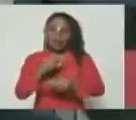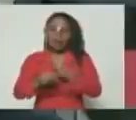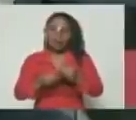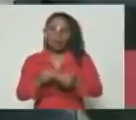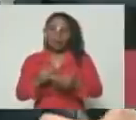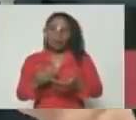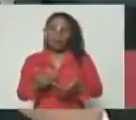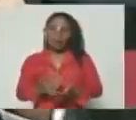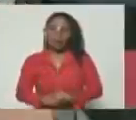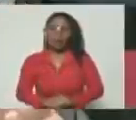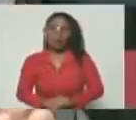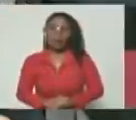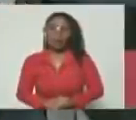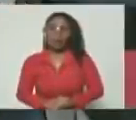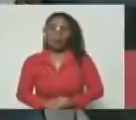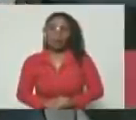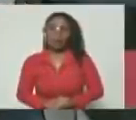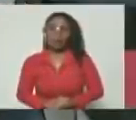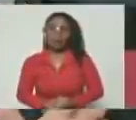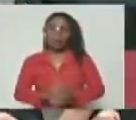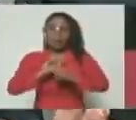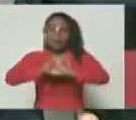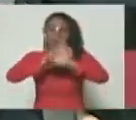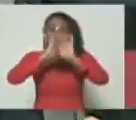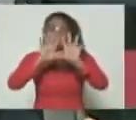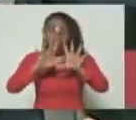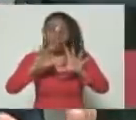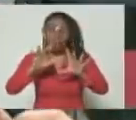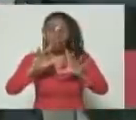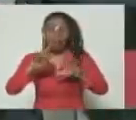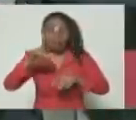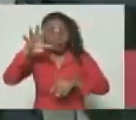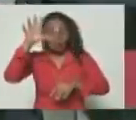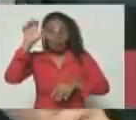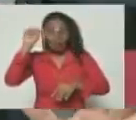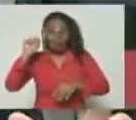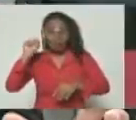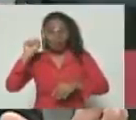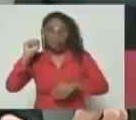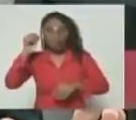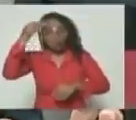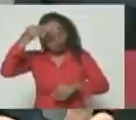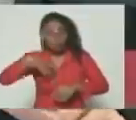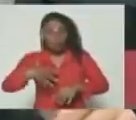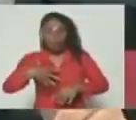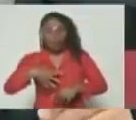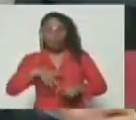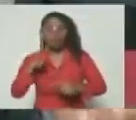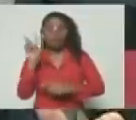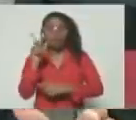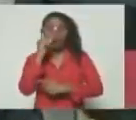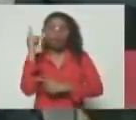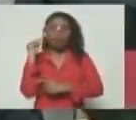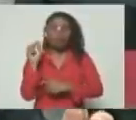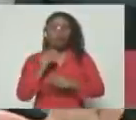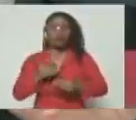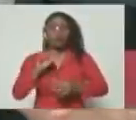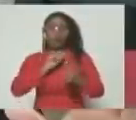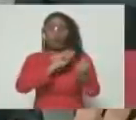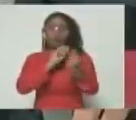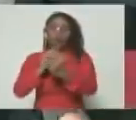es la convicción de los venezolanos, de las venezolanas, de que es dialogando como podemos garantizar la